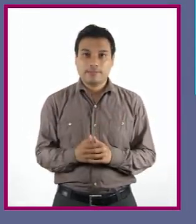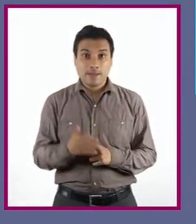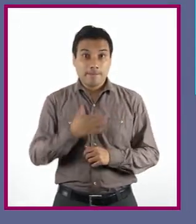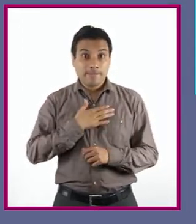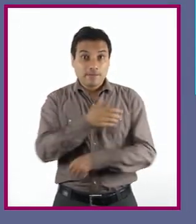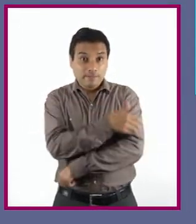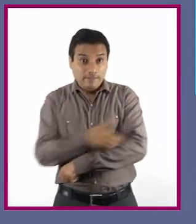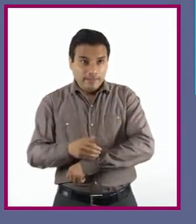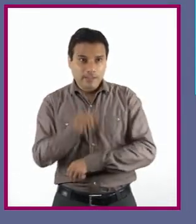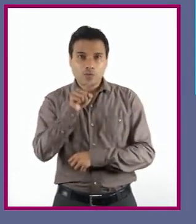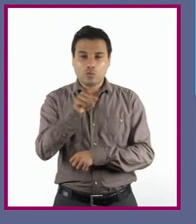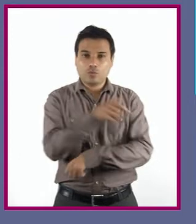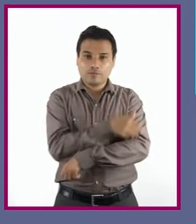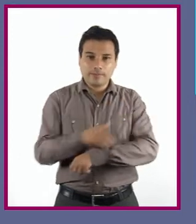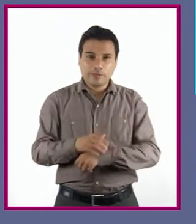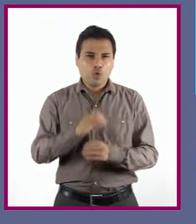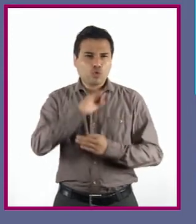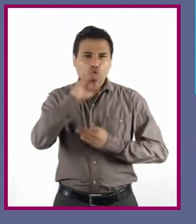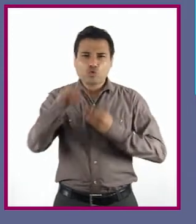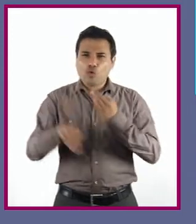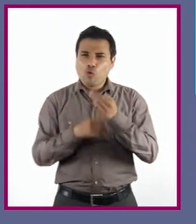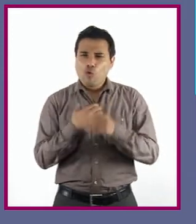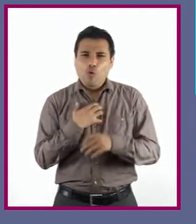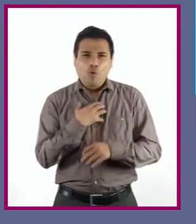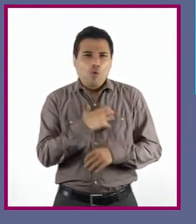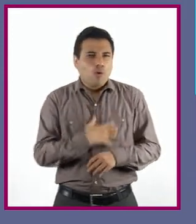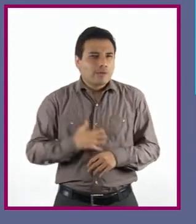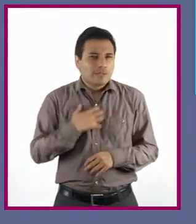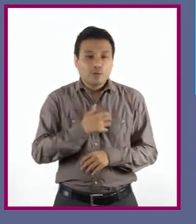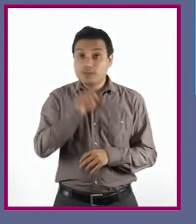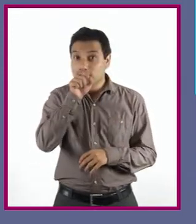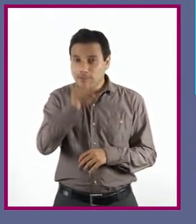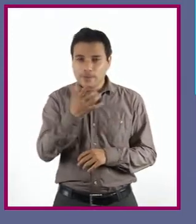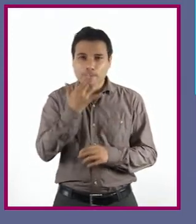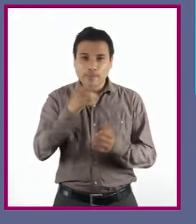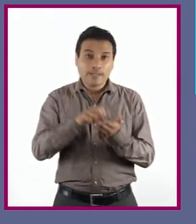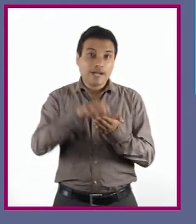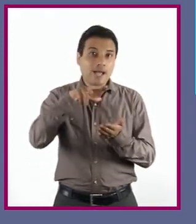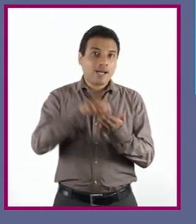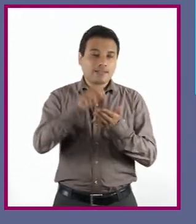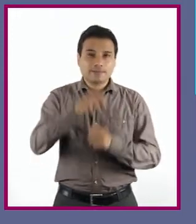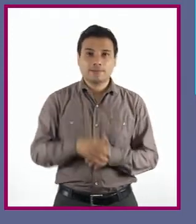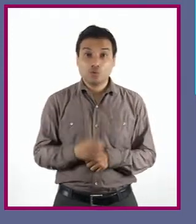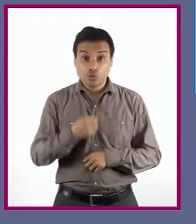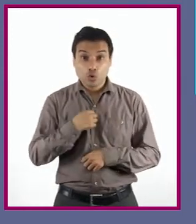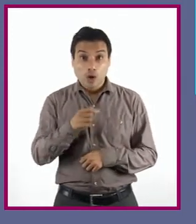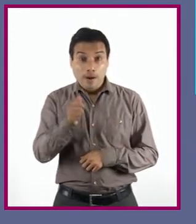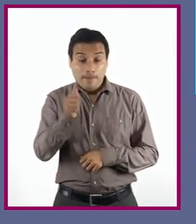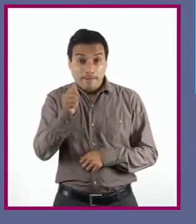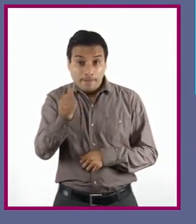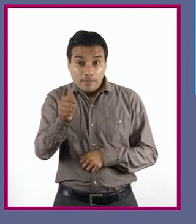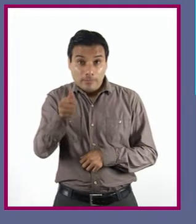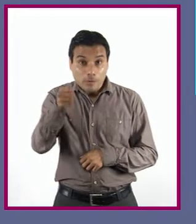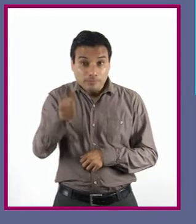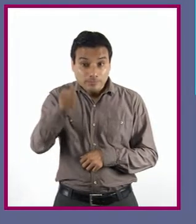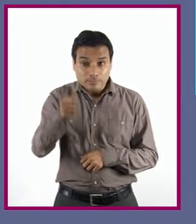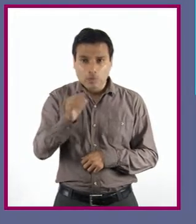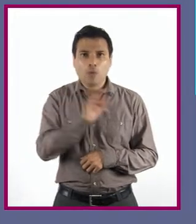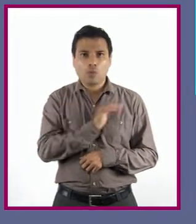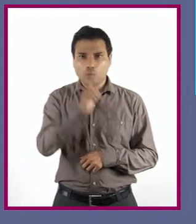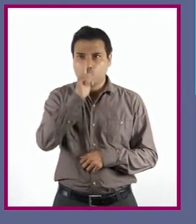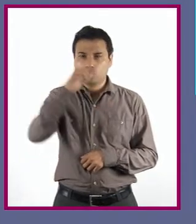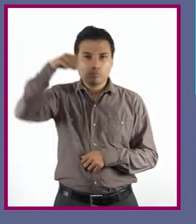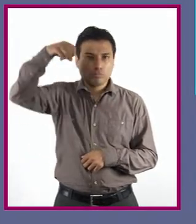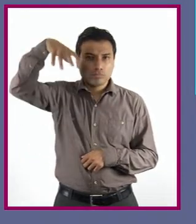mía. Humanos y ranas conviviendo felices. Basta presionar un botón o levantar un interruptor para que se haga